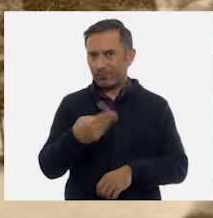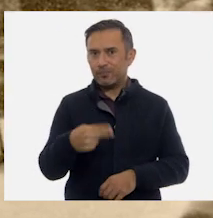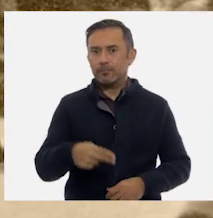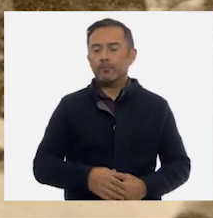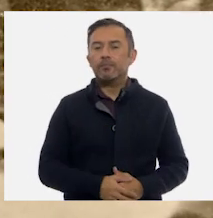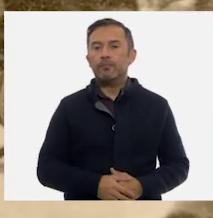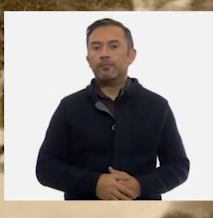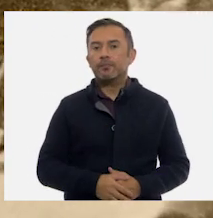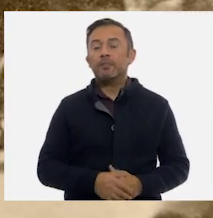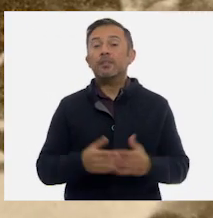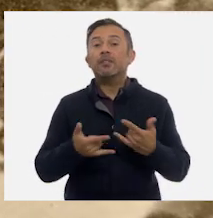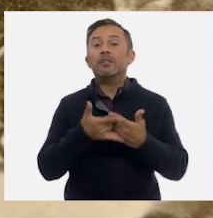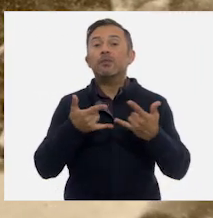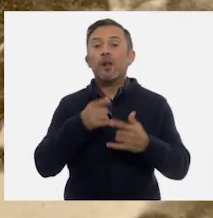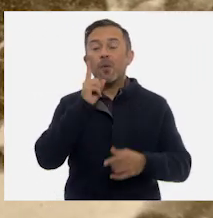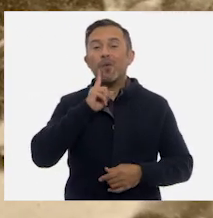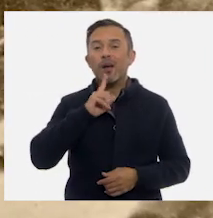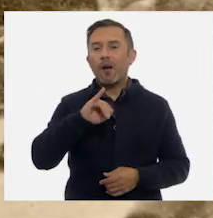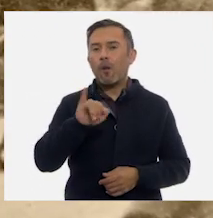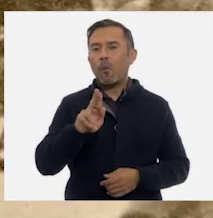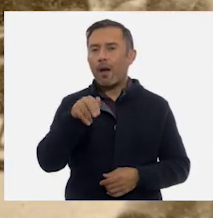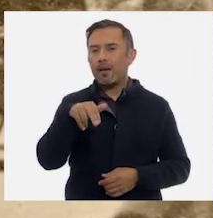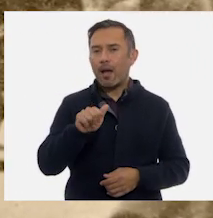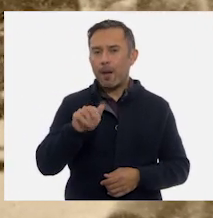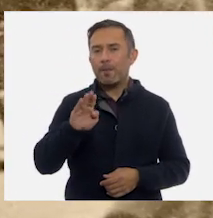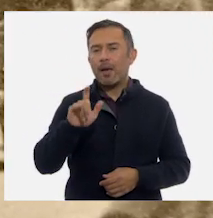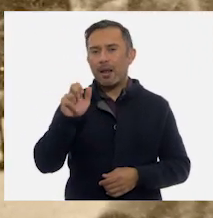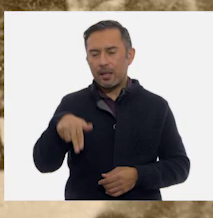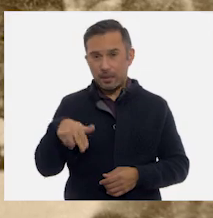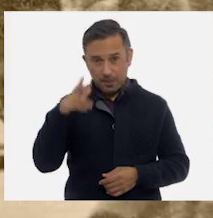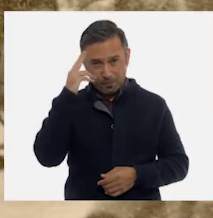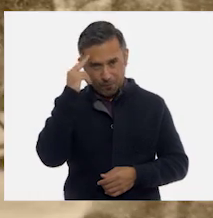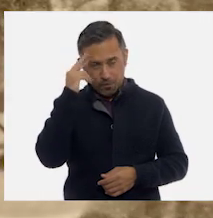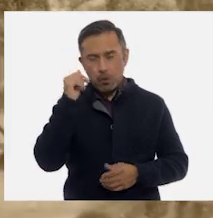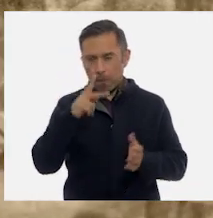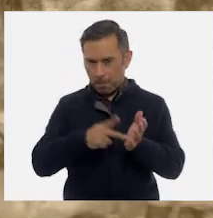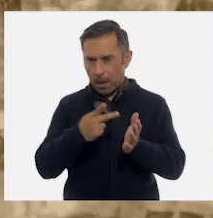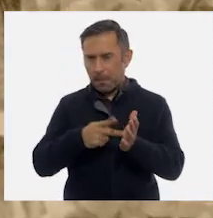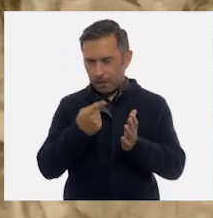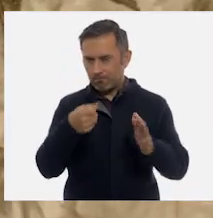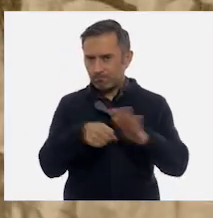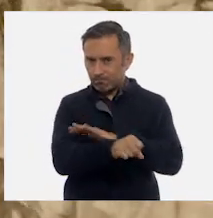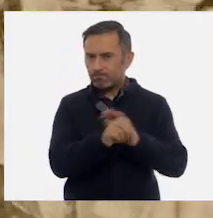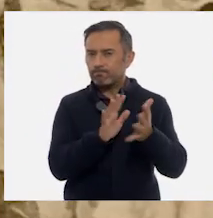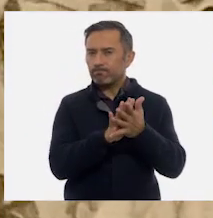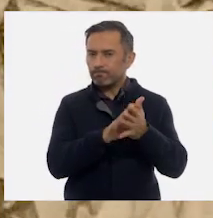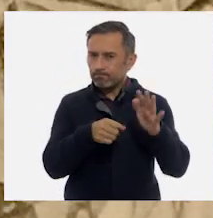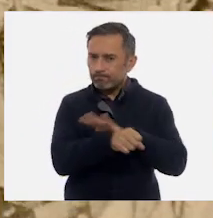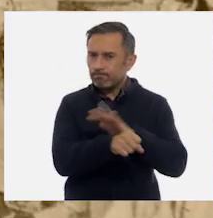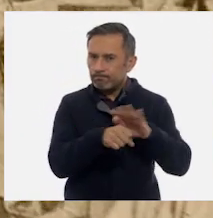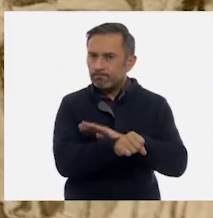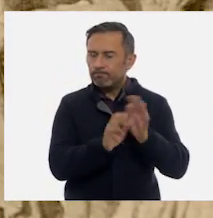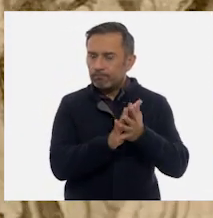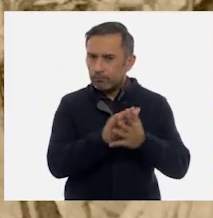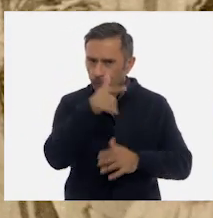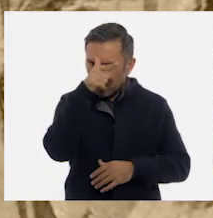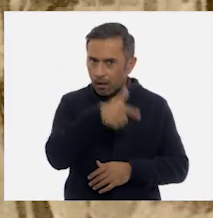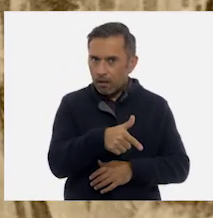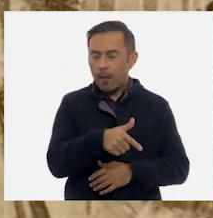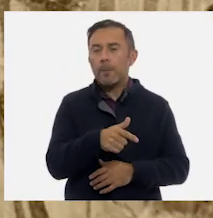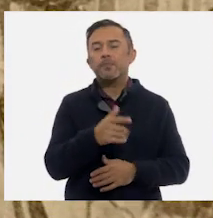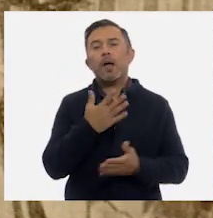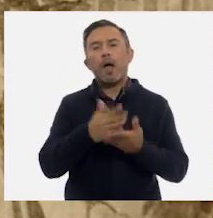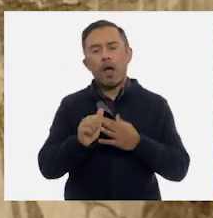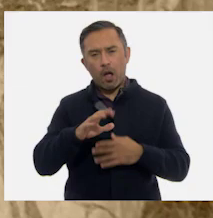El caso de Juana Belén, encarcelada por Díaz en diversas ocasiones, llama la atención. A diferencia de muchas de las periodistas de la